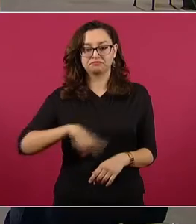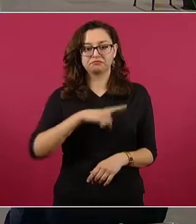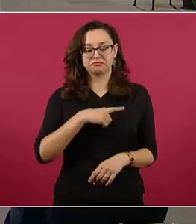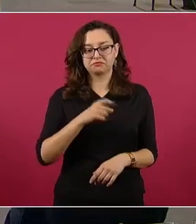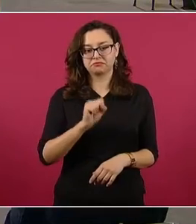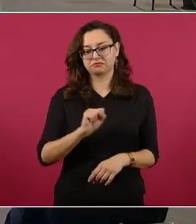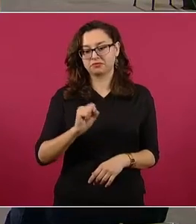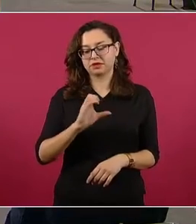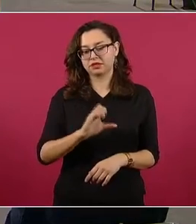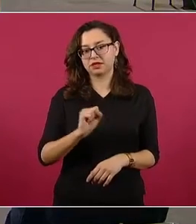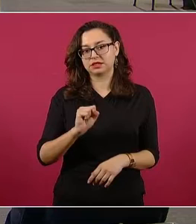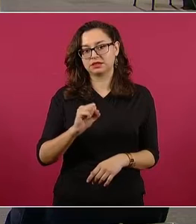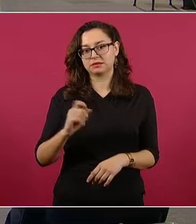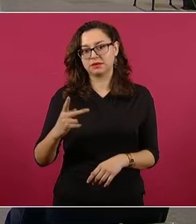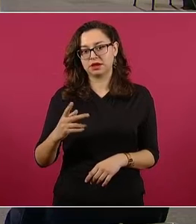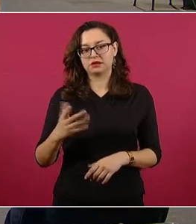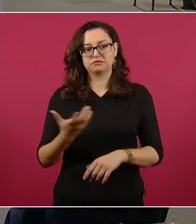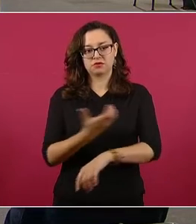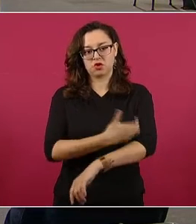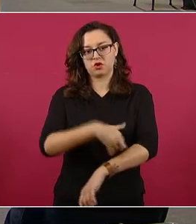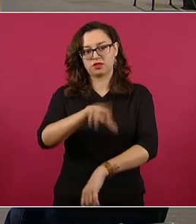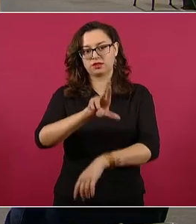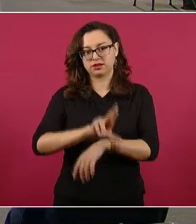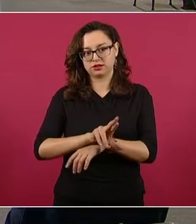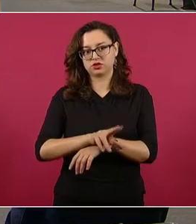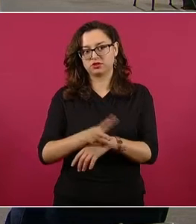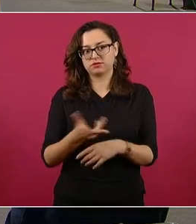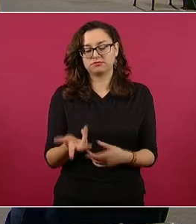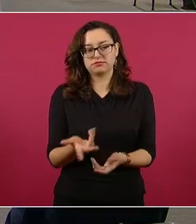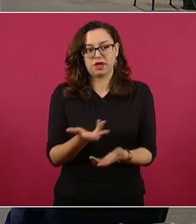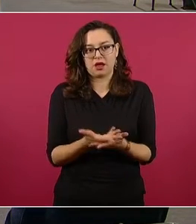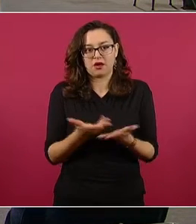me permite, señor presidente, tenemos un video